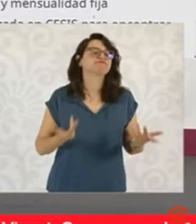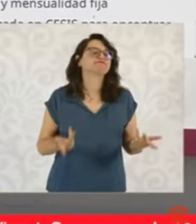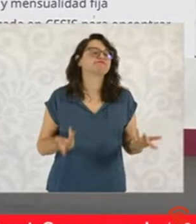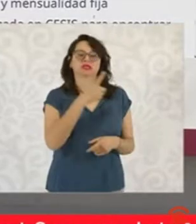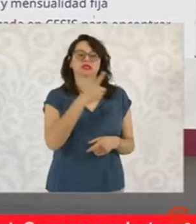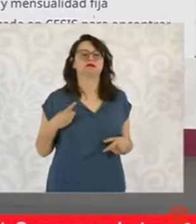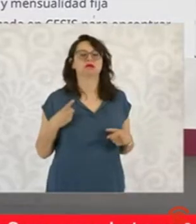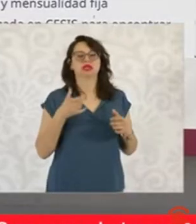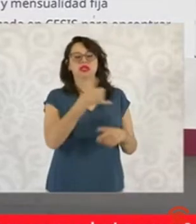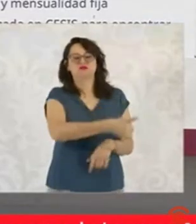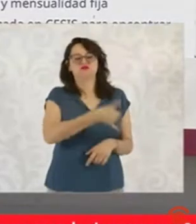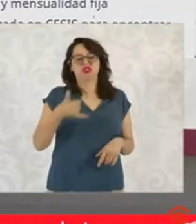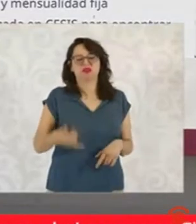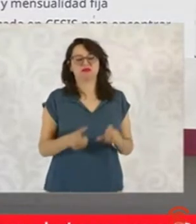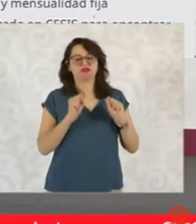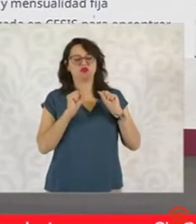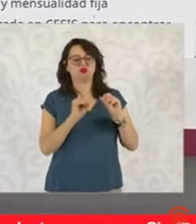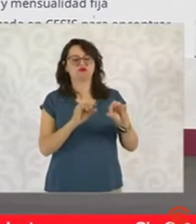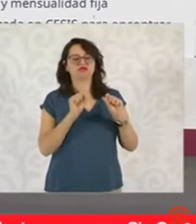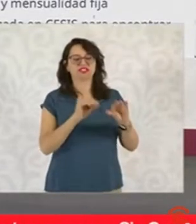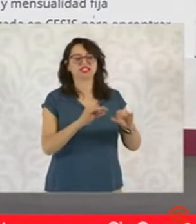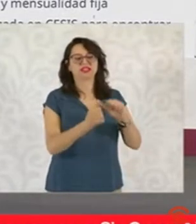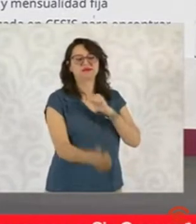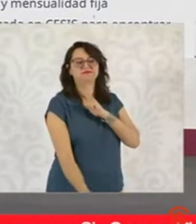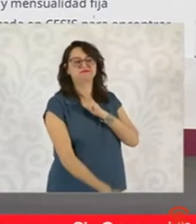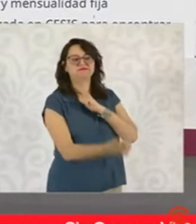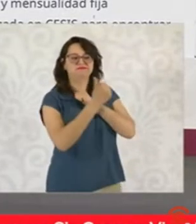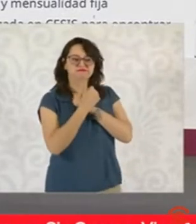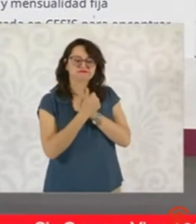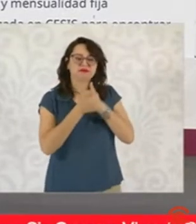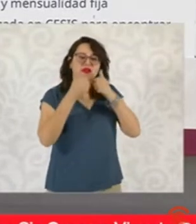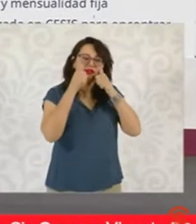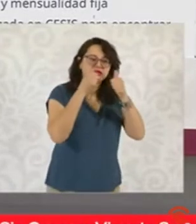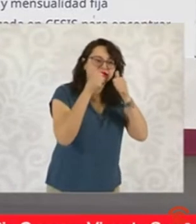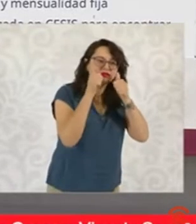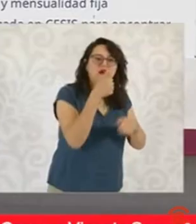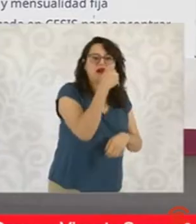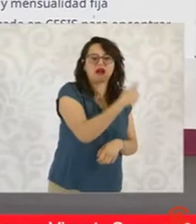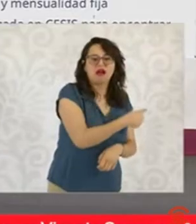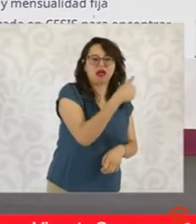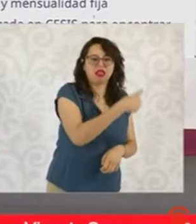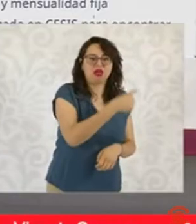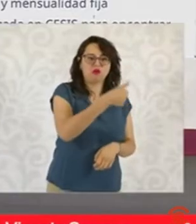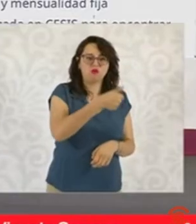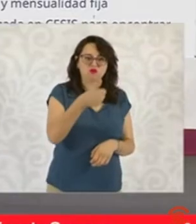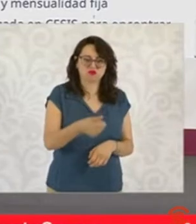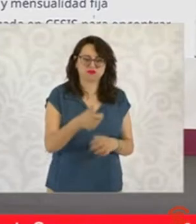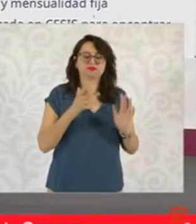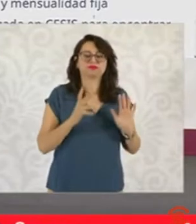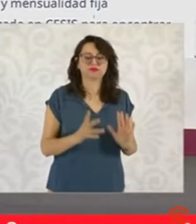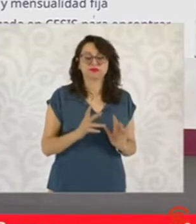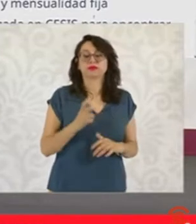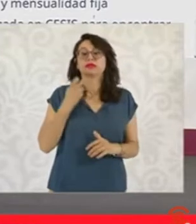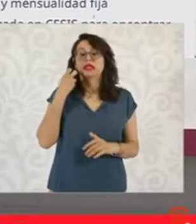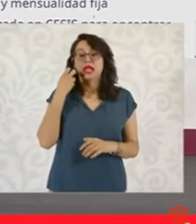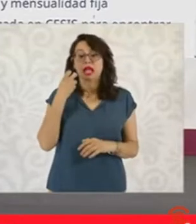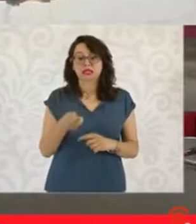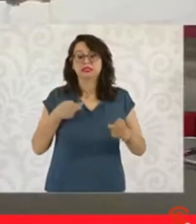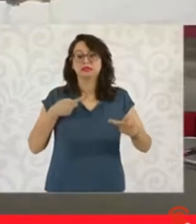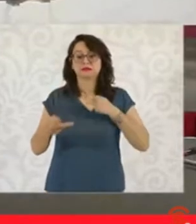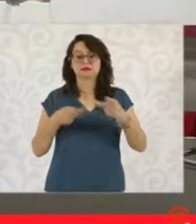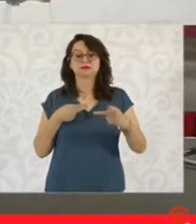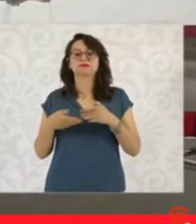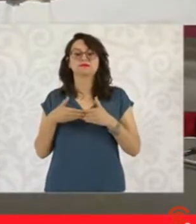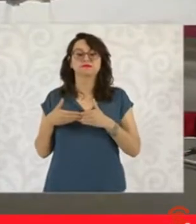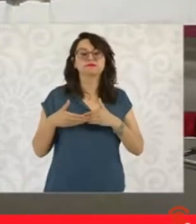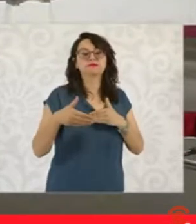ya lo están haciendo desde marzo de este año. Entonces, este es el estado que guarda y esperamos